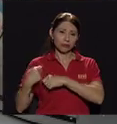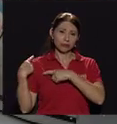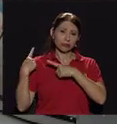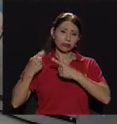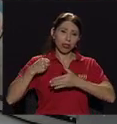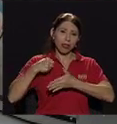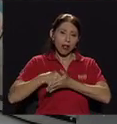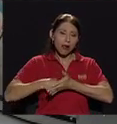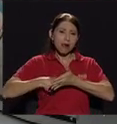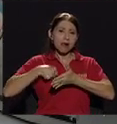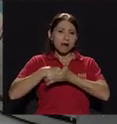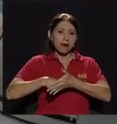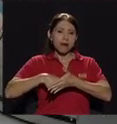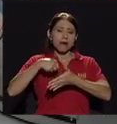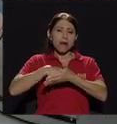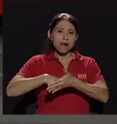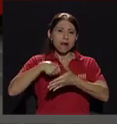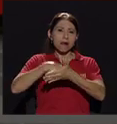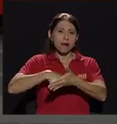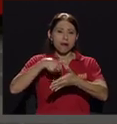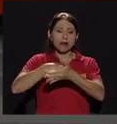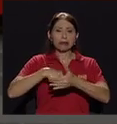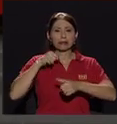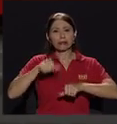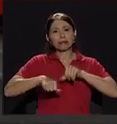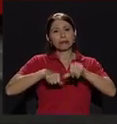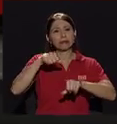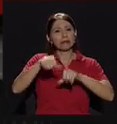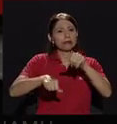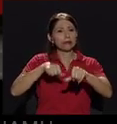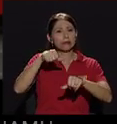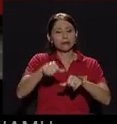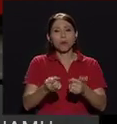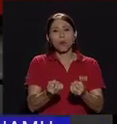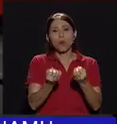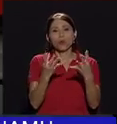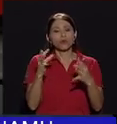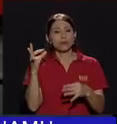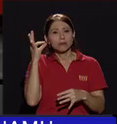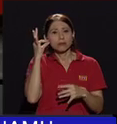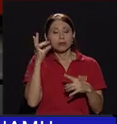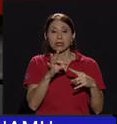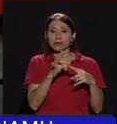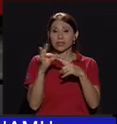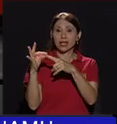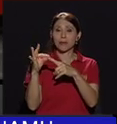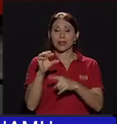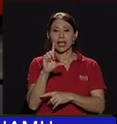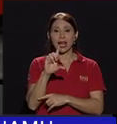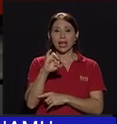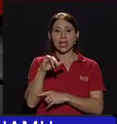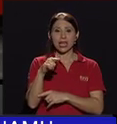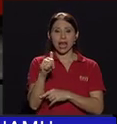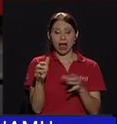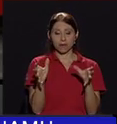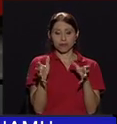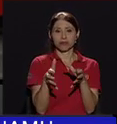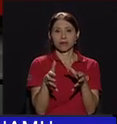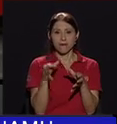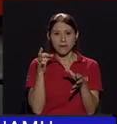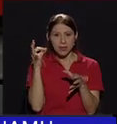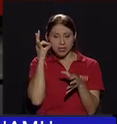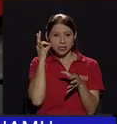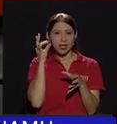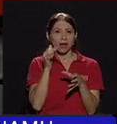la que se dio por parte de muchísimas mujeres, especialmente de la Liga Feminista Costarricense,